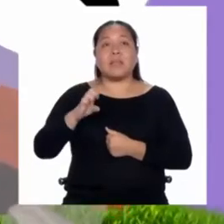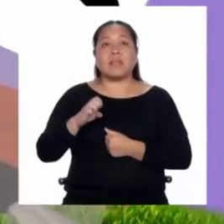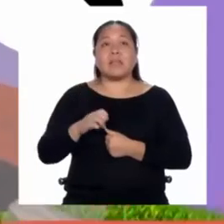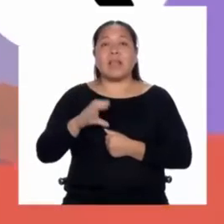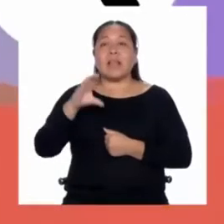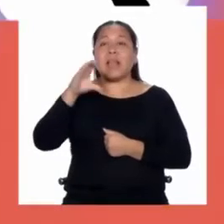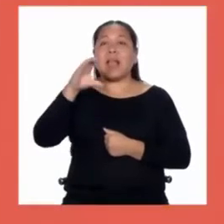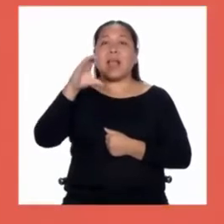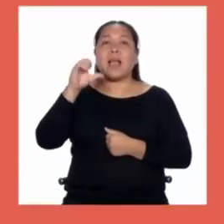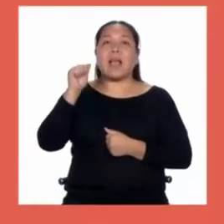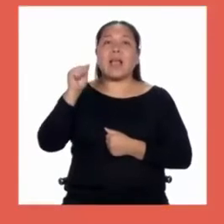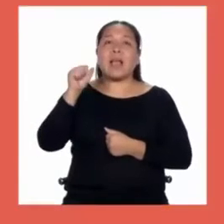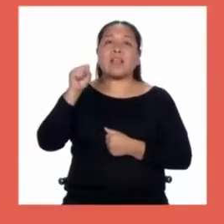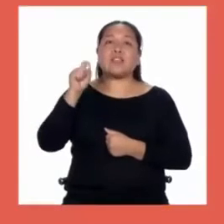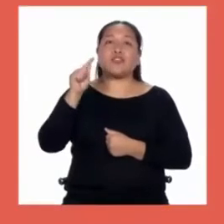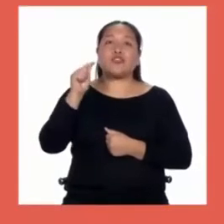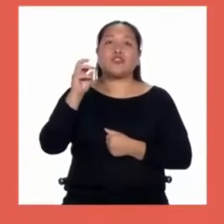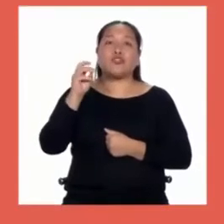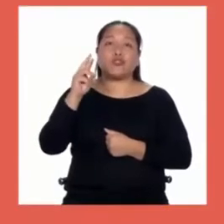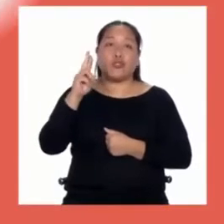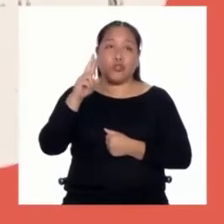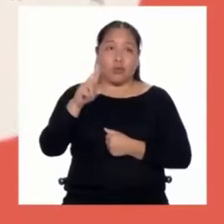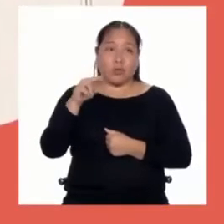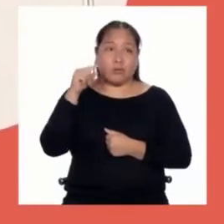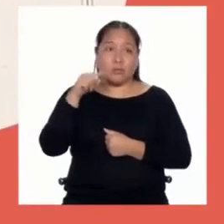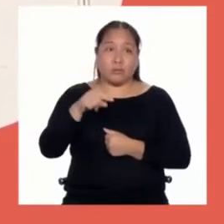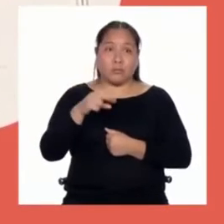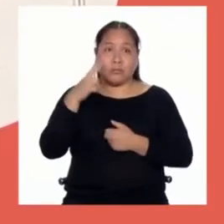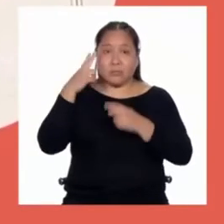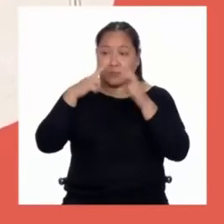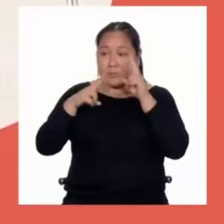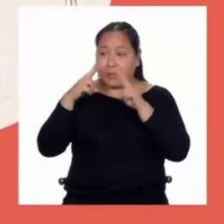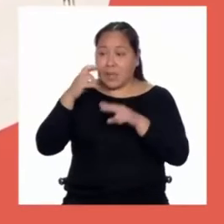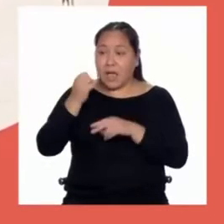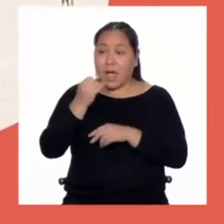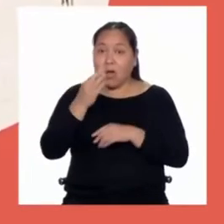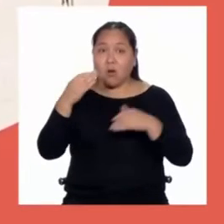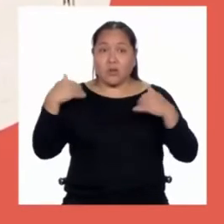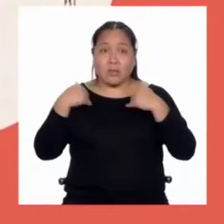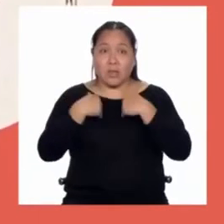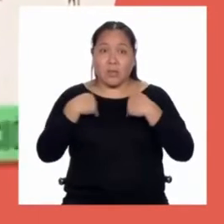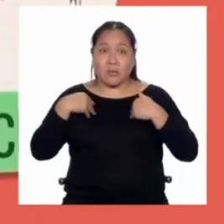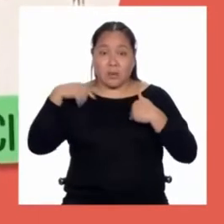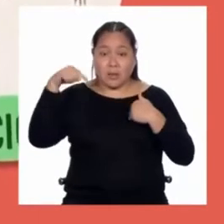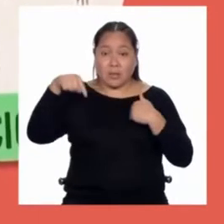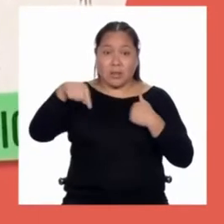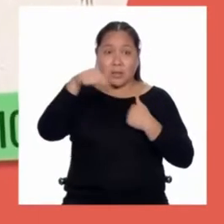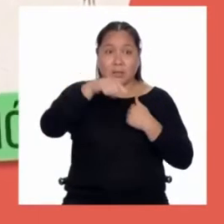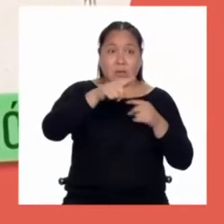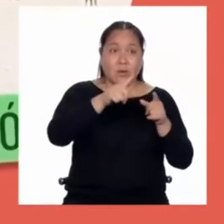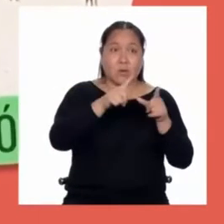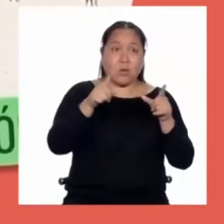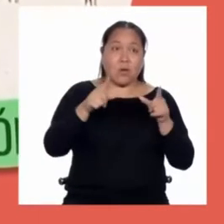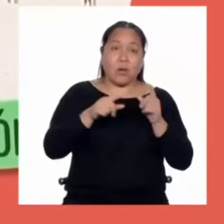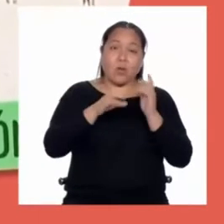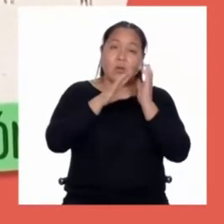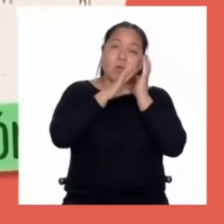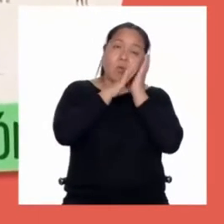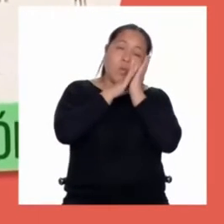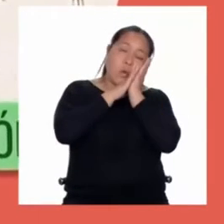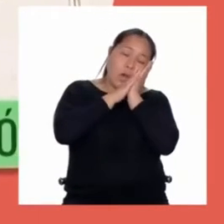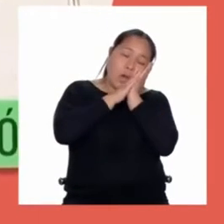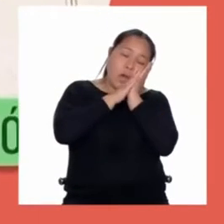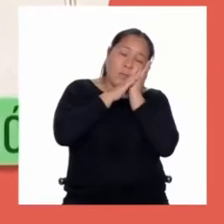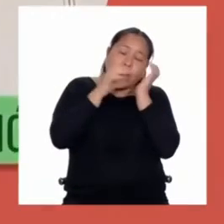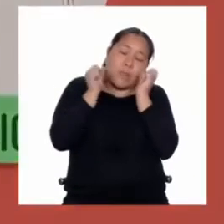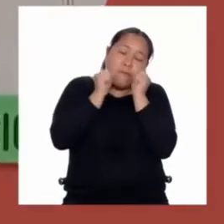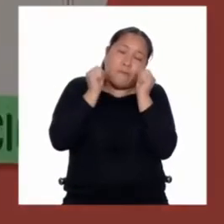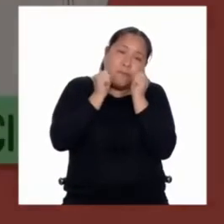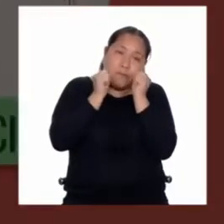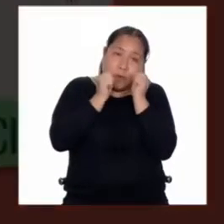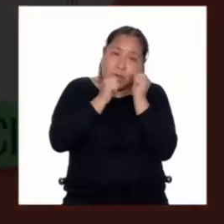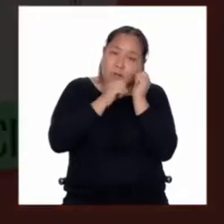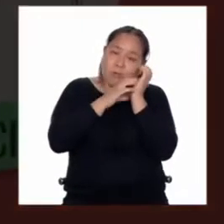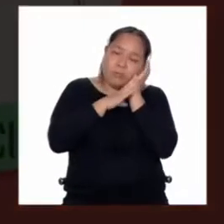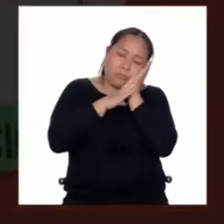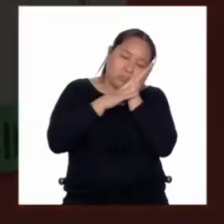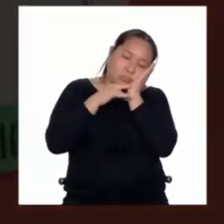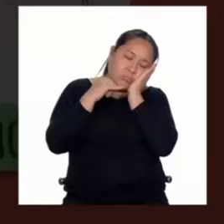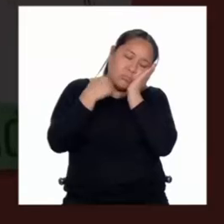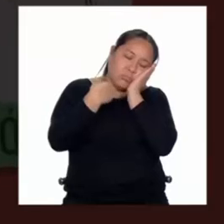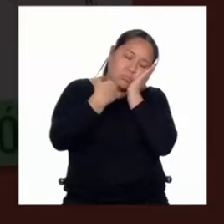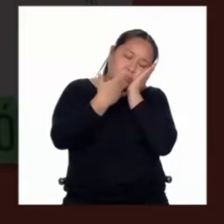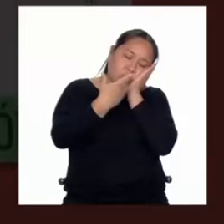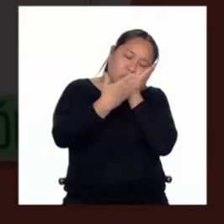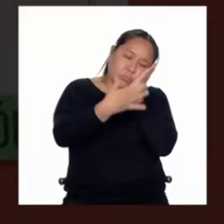supercastor. Cabe resaltar que algunas especies de este territorio invernan y otras emigran durante el invierno.